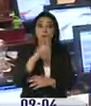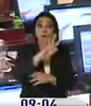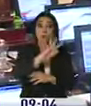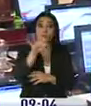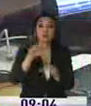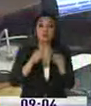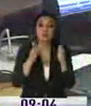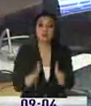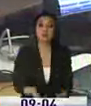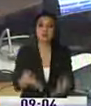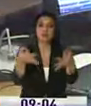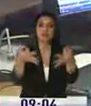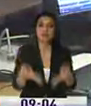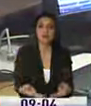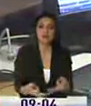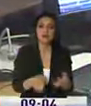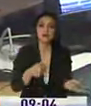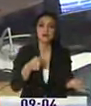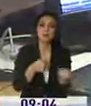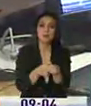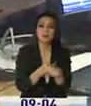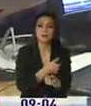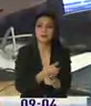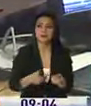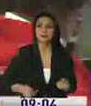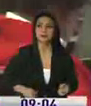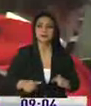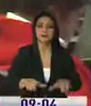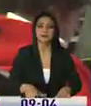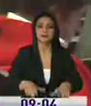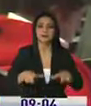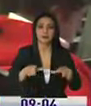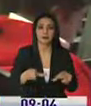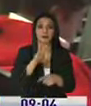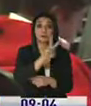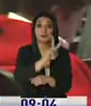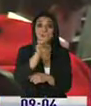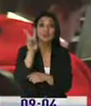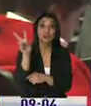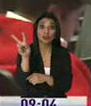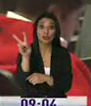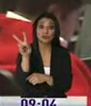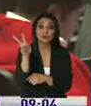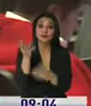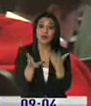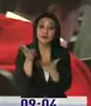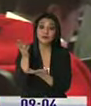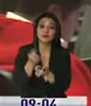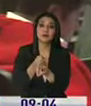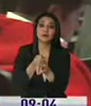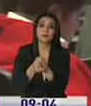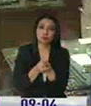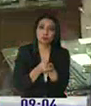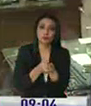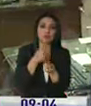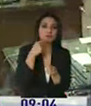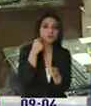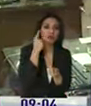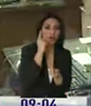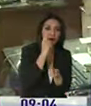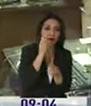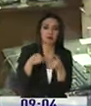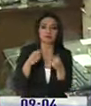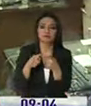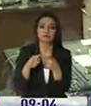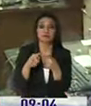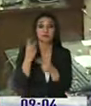44 legisladores que darán su apoyo frontal al presidente Lenín Moreno. 22 se quedarían en la postura de defender a Rafael Correa y existe un